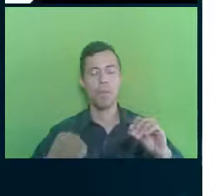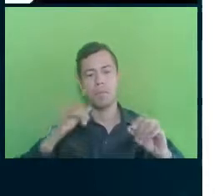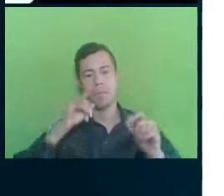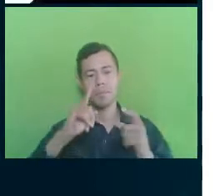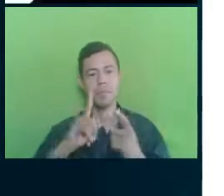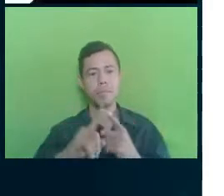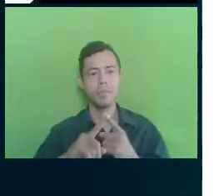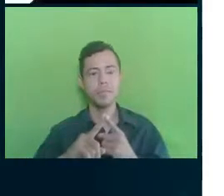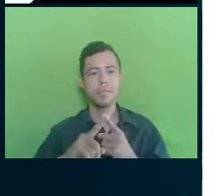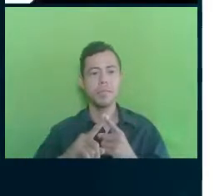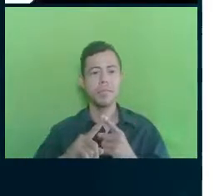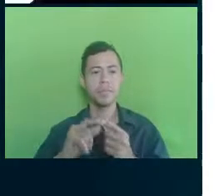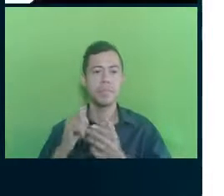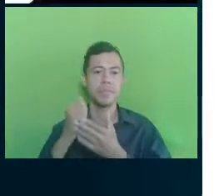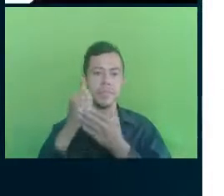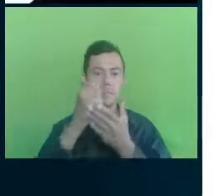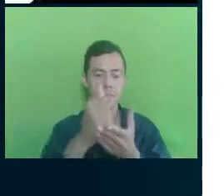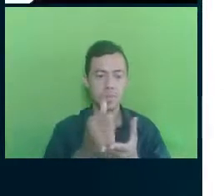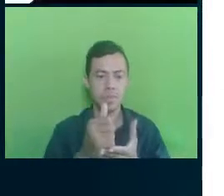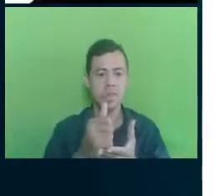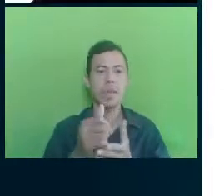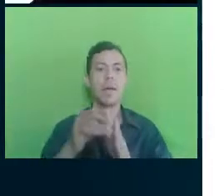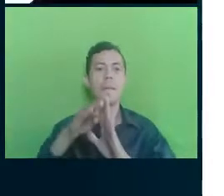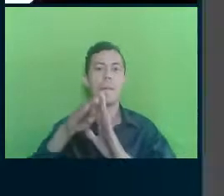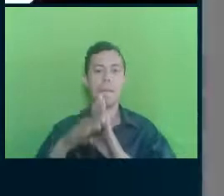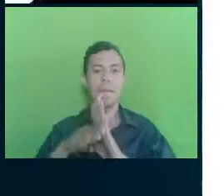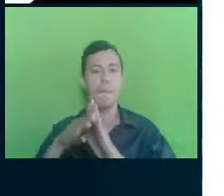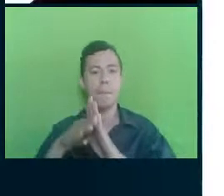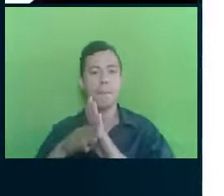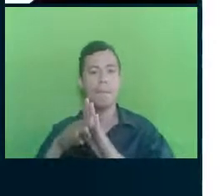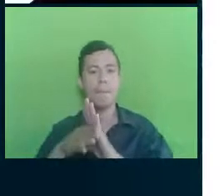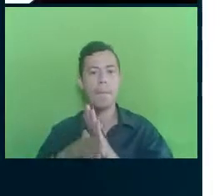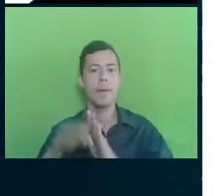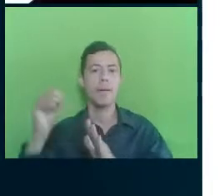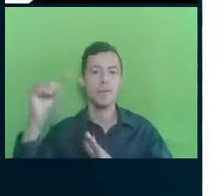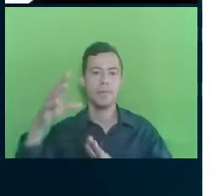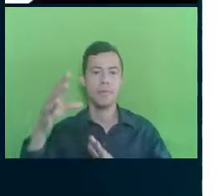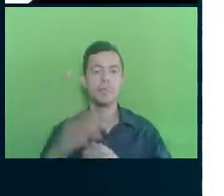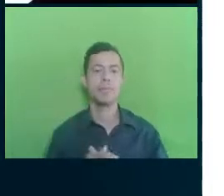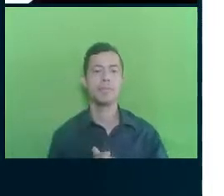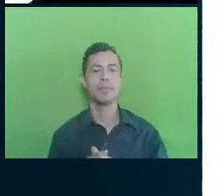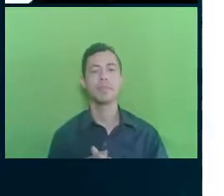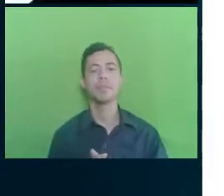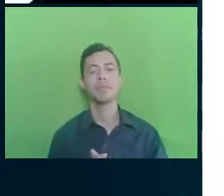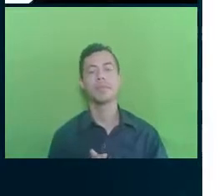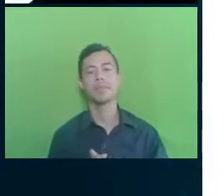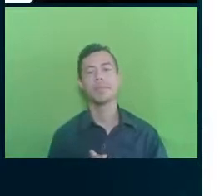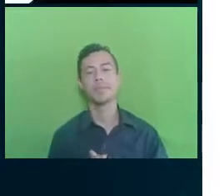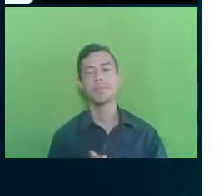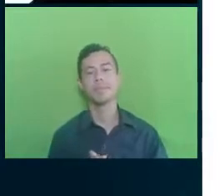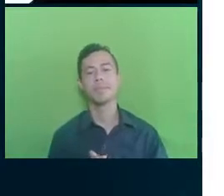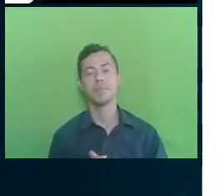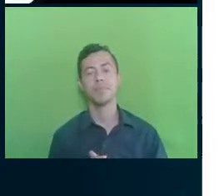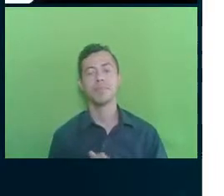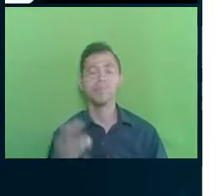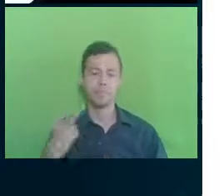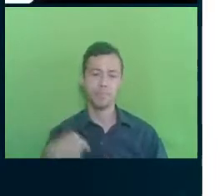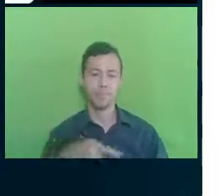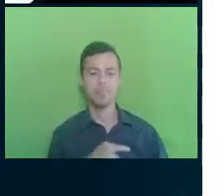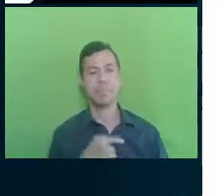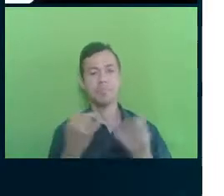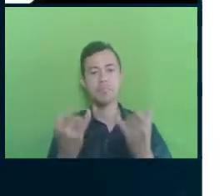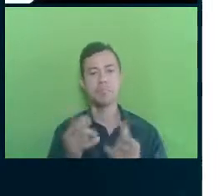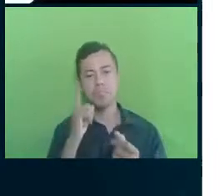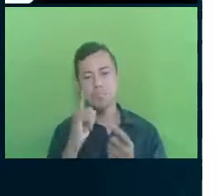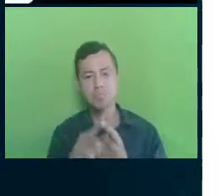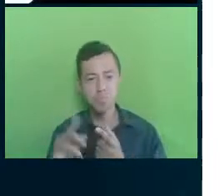generar un ahorro en temas de consumo interno en nuestros data centers. Entonces, nosotros creo que hoy en día podemos